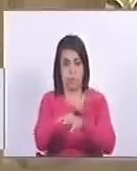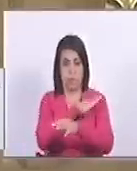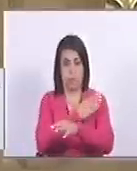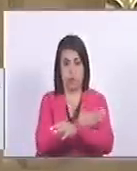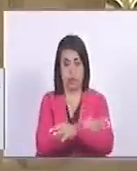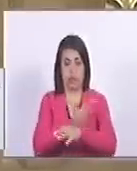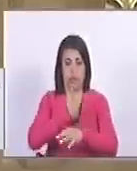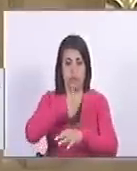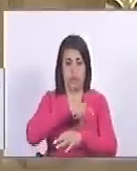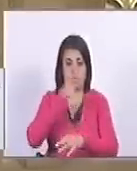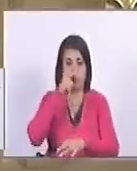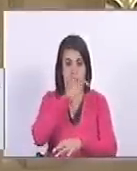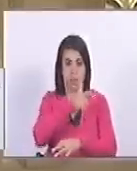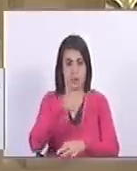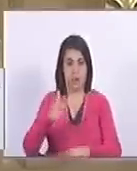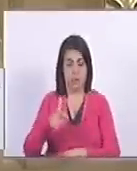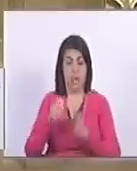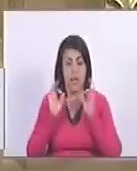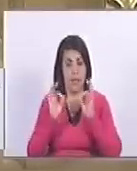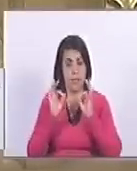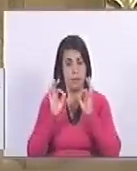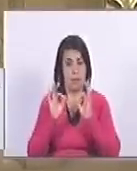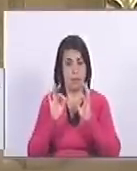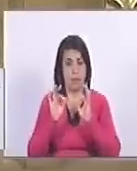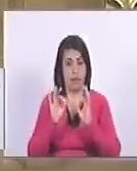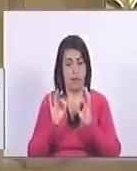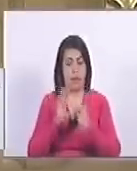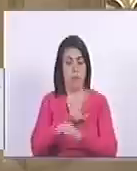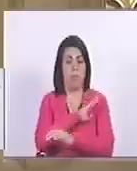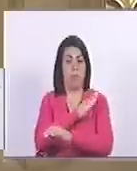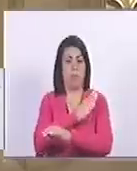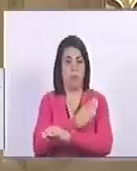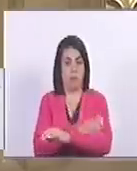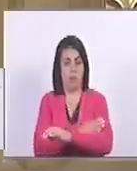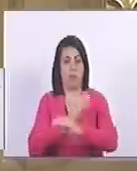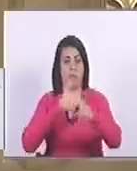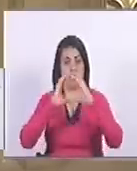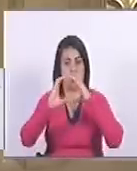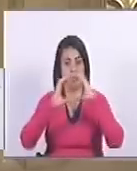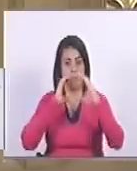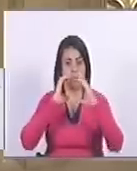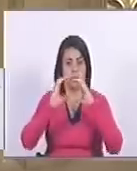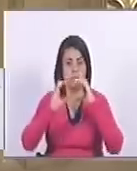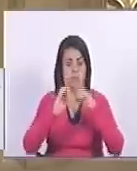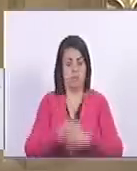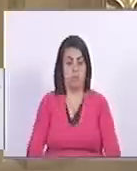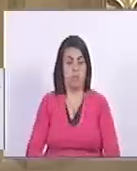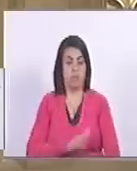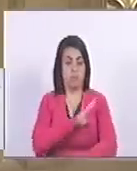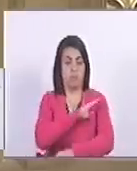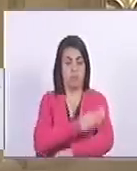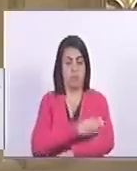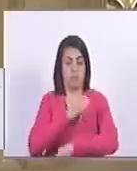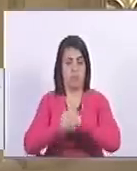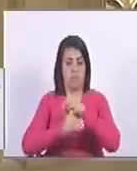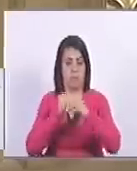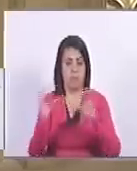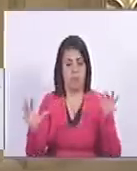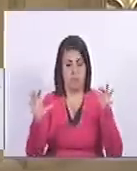de nuestro pueblo y en particular el poder de la comunicación, el poder de hacer